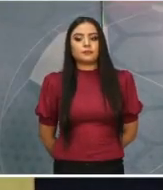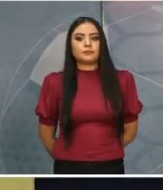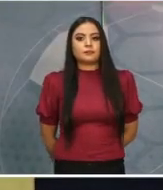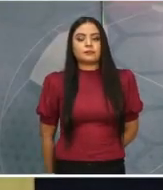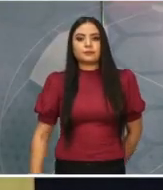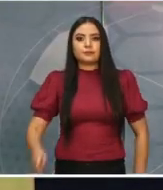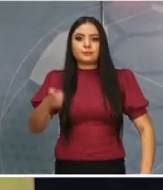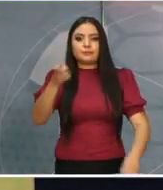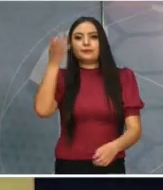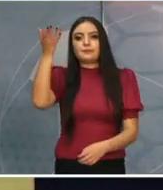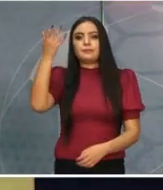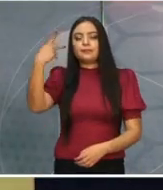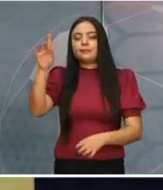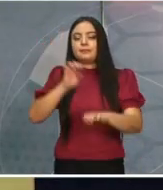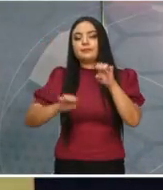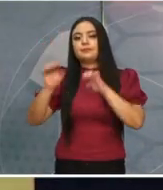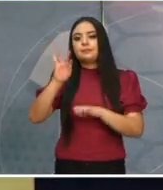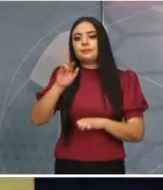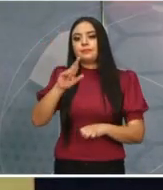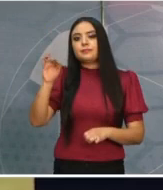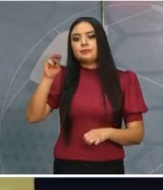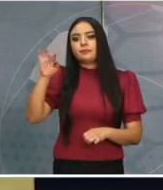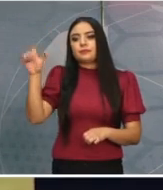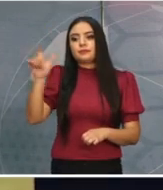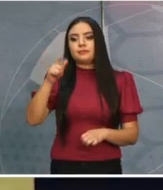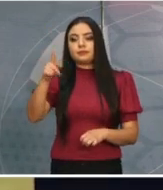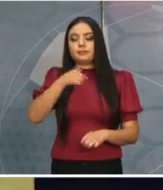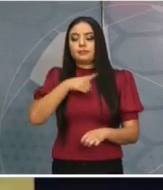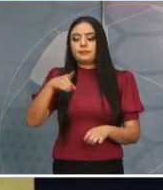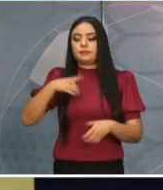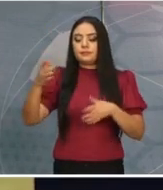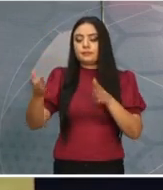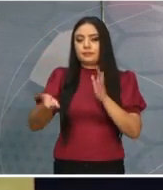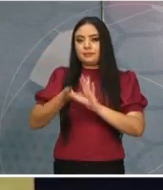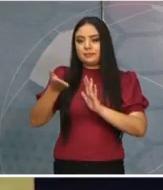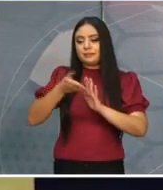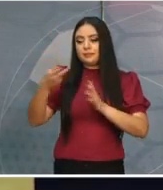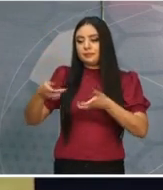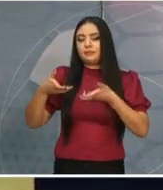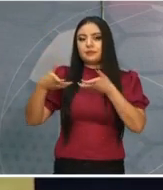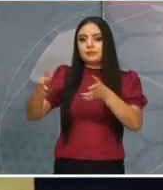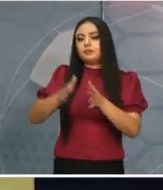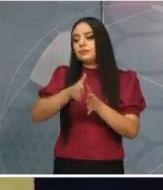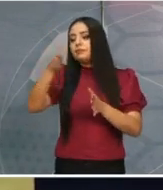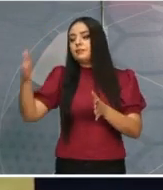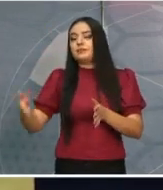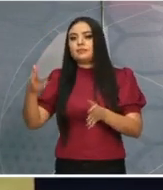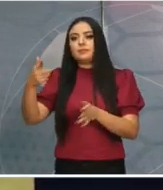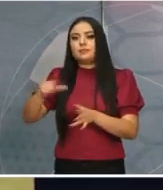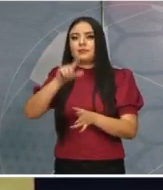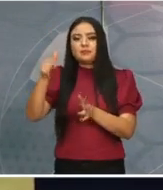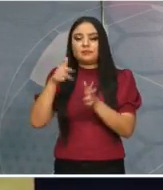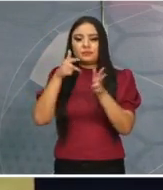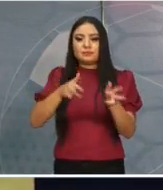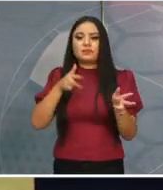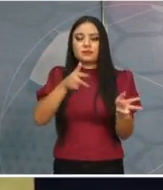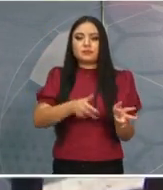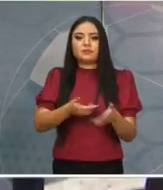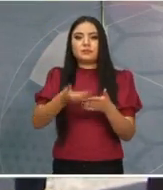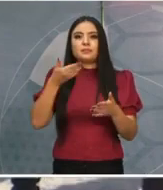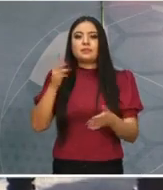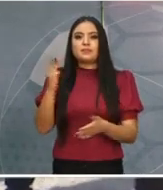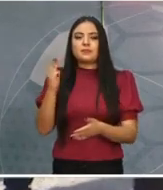construir la carretera alterna a las vías del tren después de un accidente ocurrido en mayo del año pasado